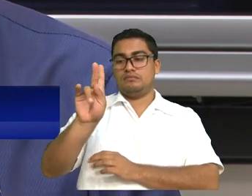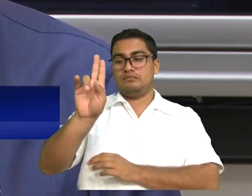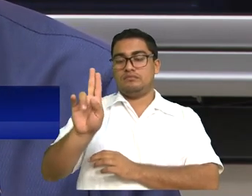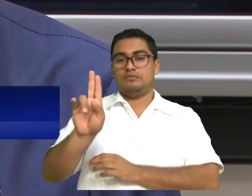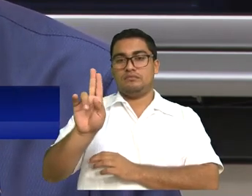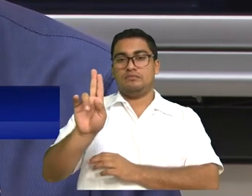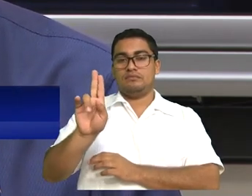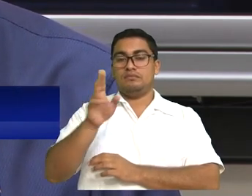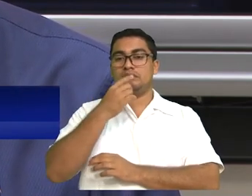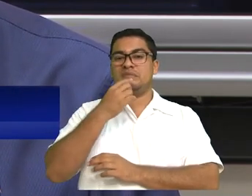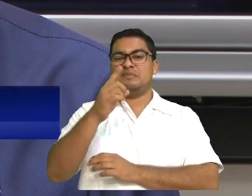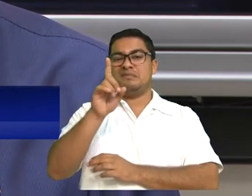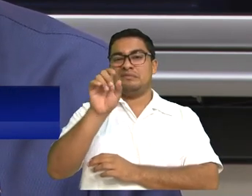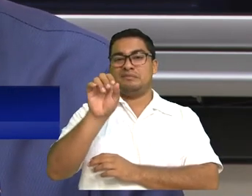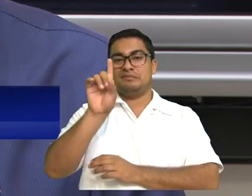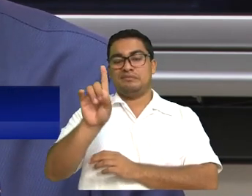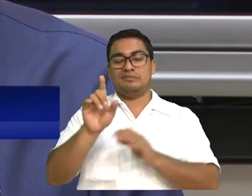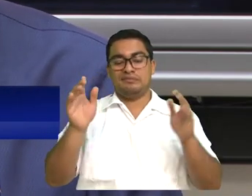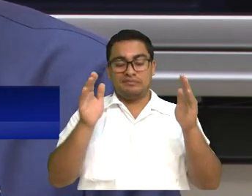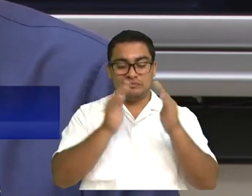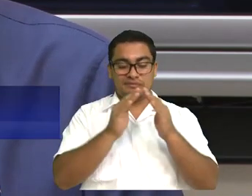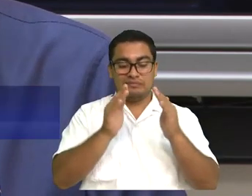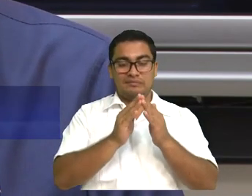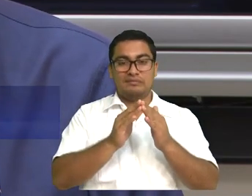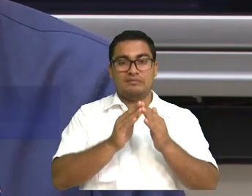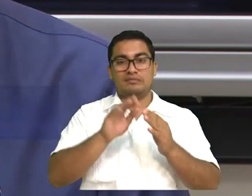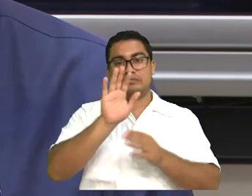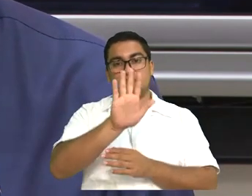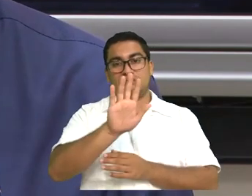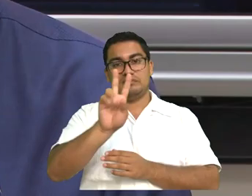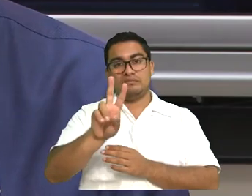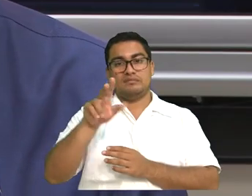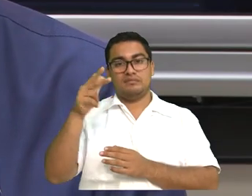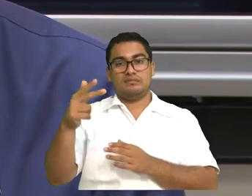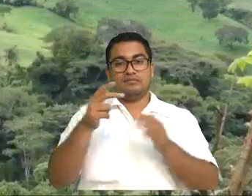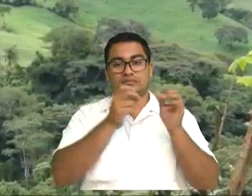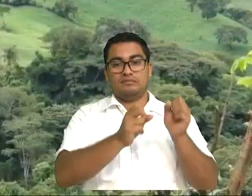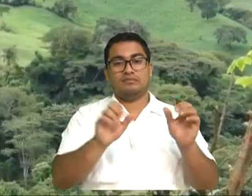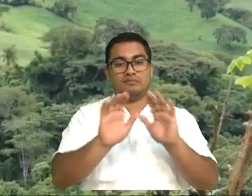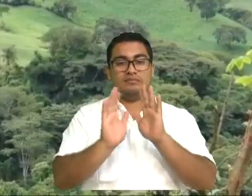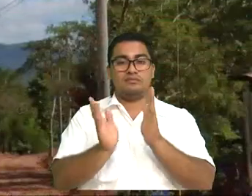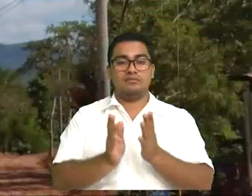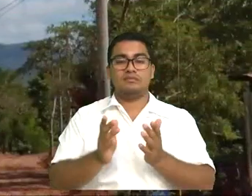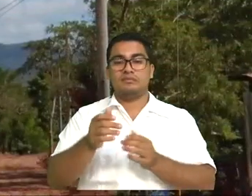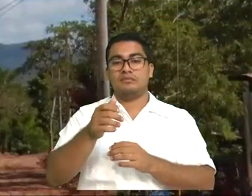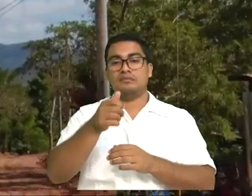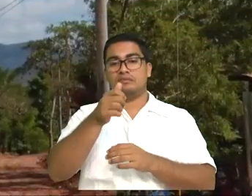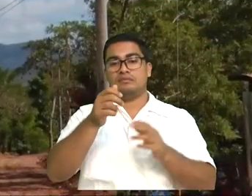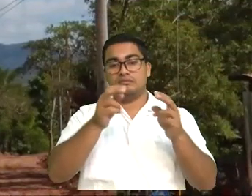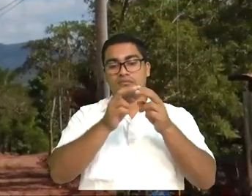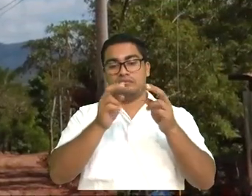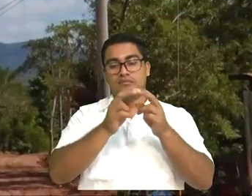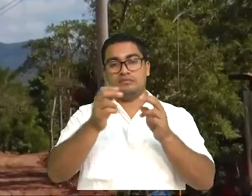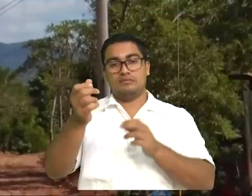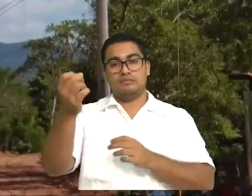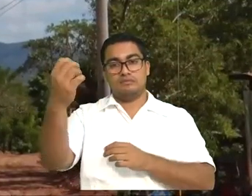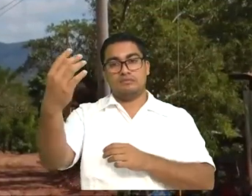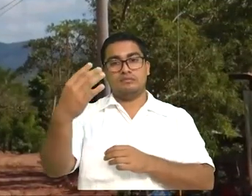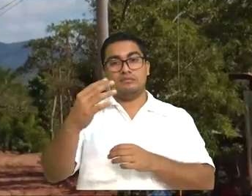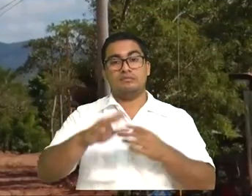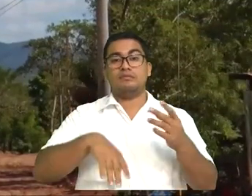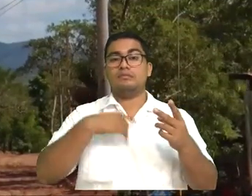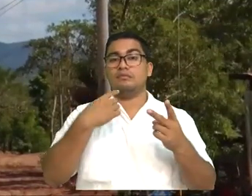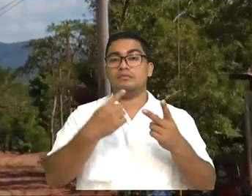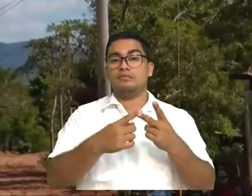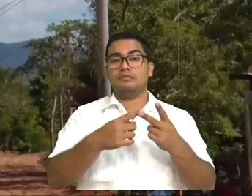con 101 viviendas y 528 hermanas y hermanos con acceso a la energía eléctrica. Después pasamos